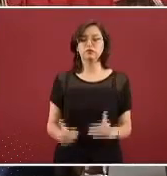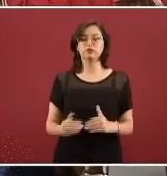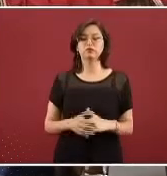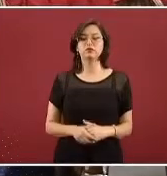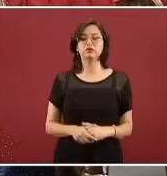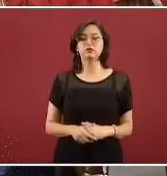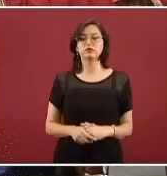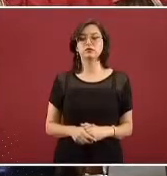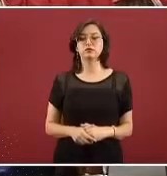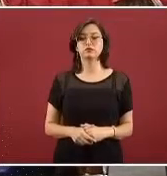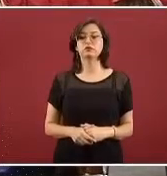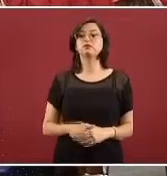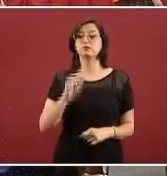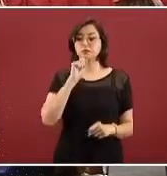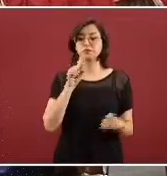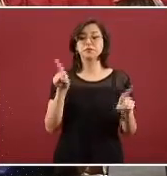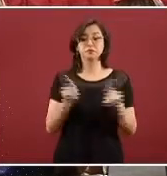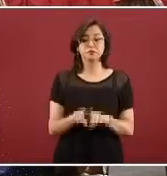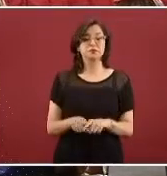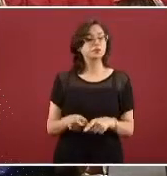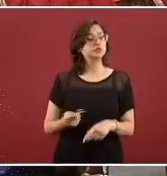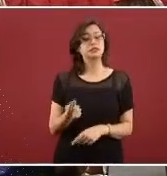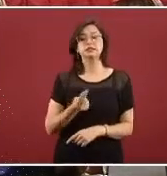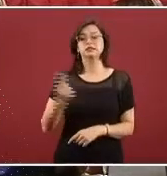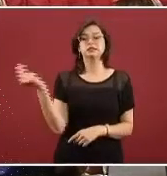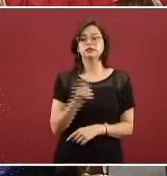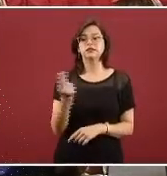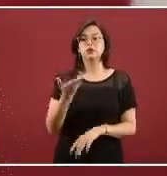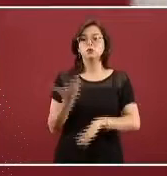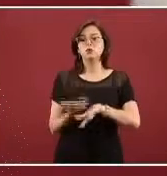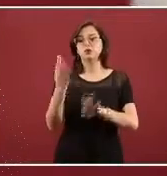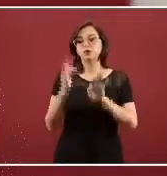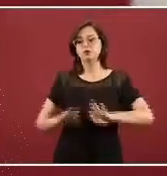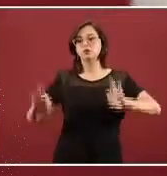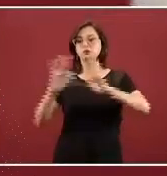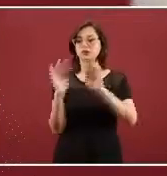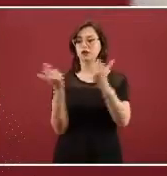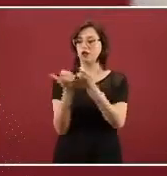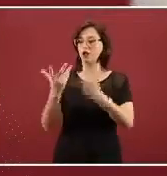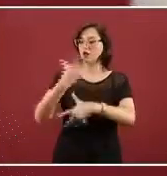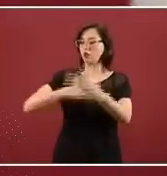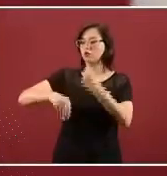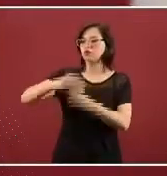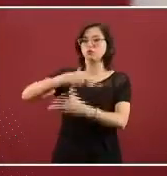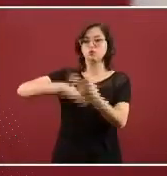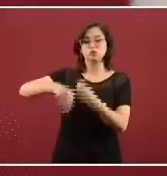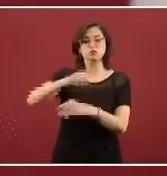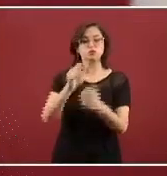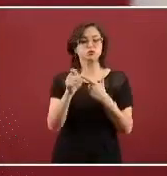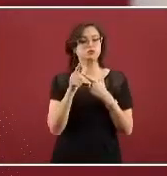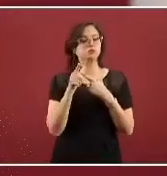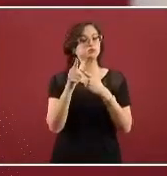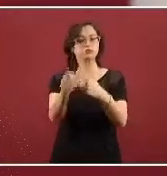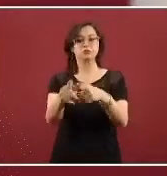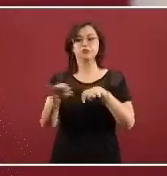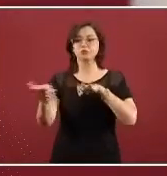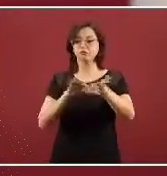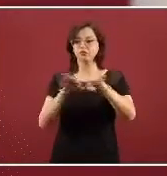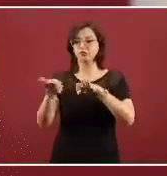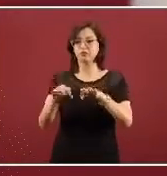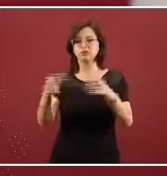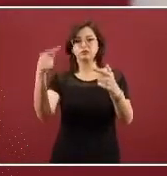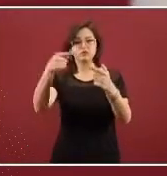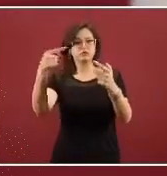sectores que se consideran esenciales para el funcionamiento fundamental de la economía. No enunciaré en este momento ningún